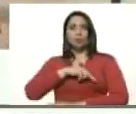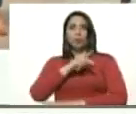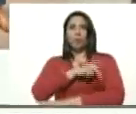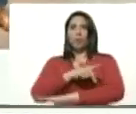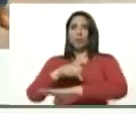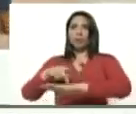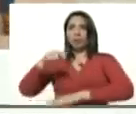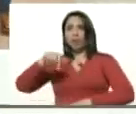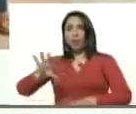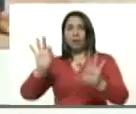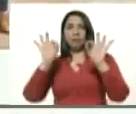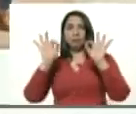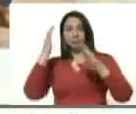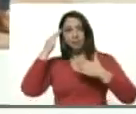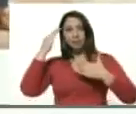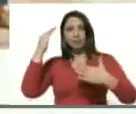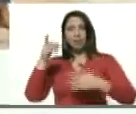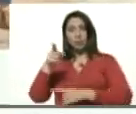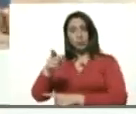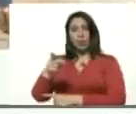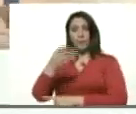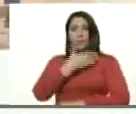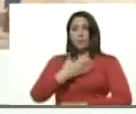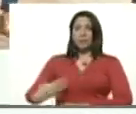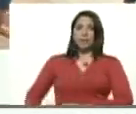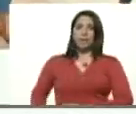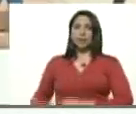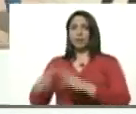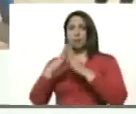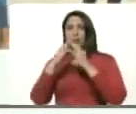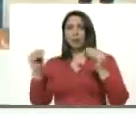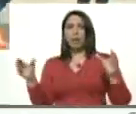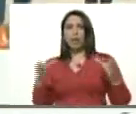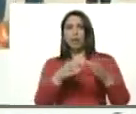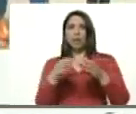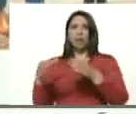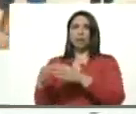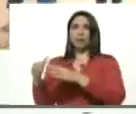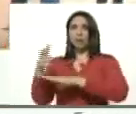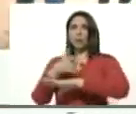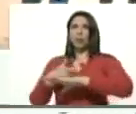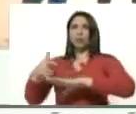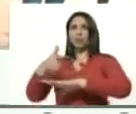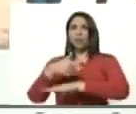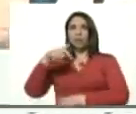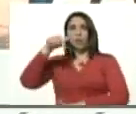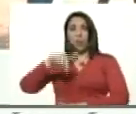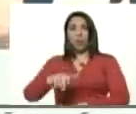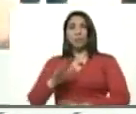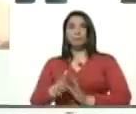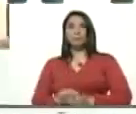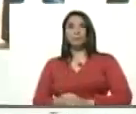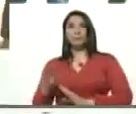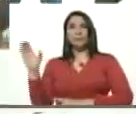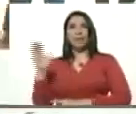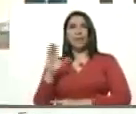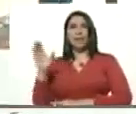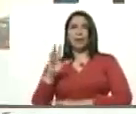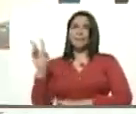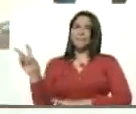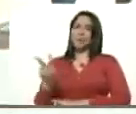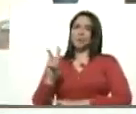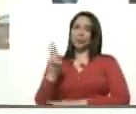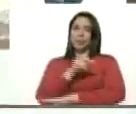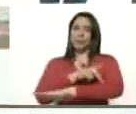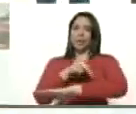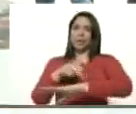y muy especialmente saludarlo a usted, presidente, y a todo el equipo de gobierno. Bueno, hoy está Caracas, Venezuela y la